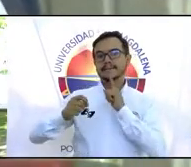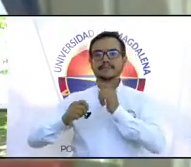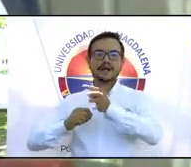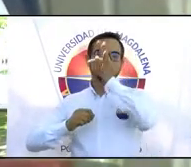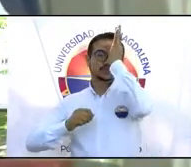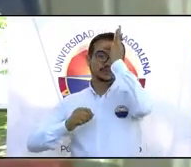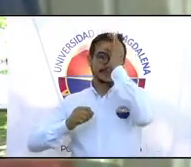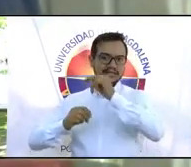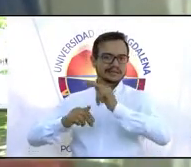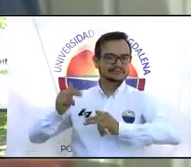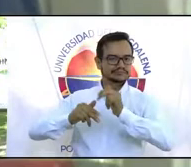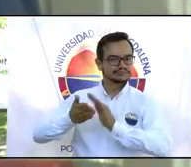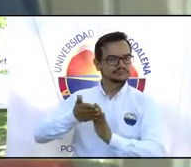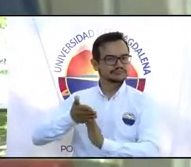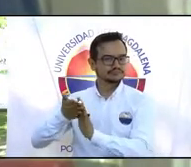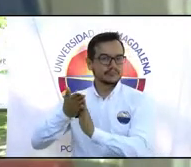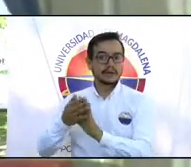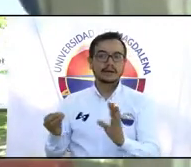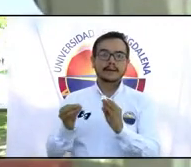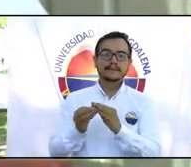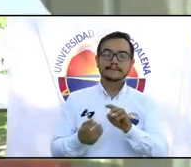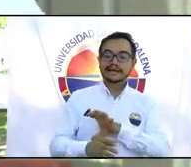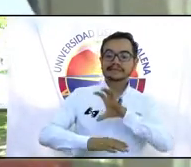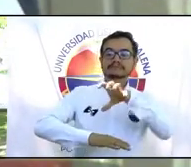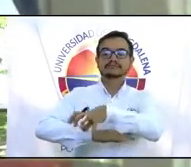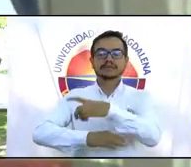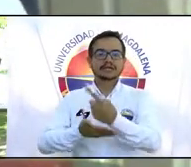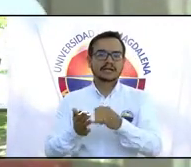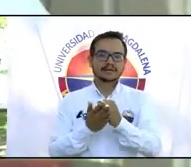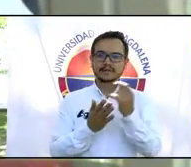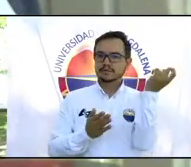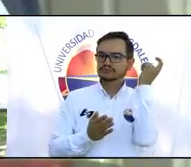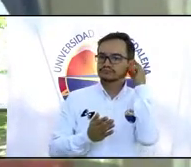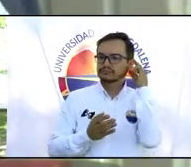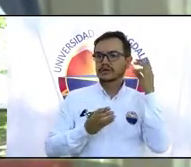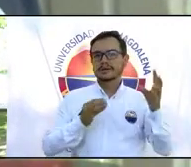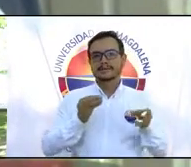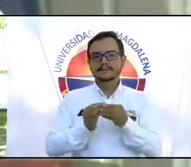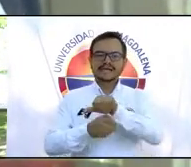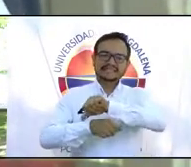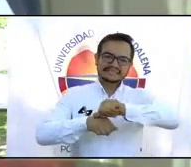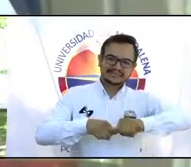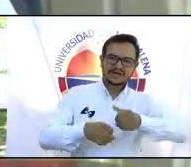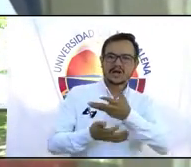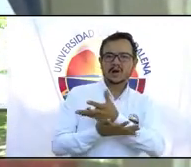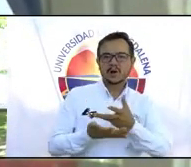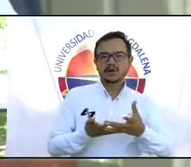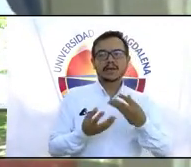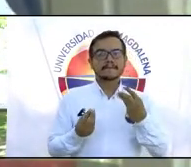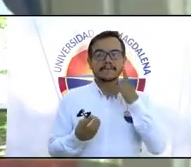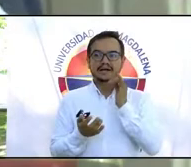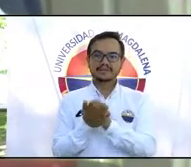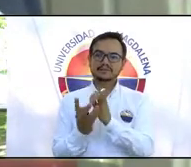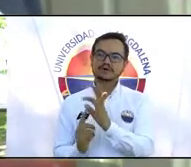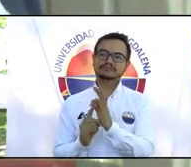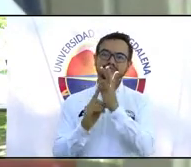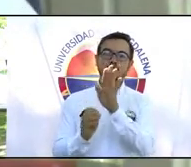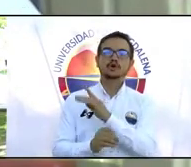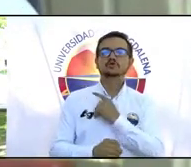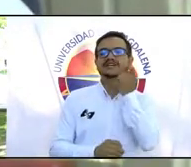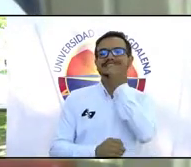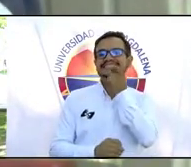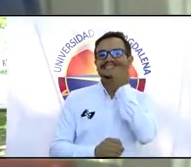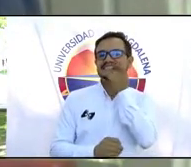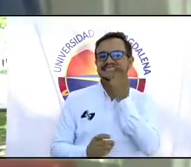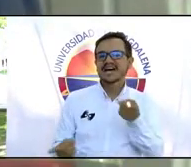va a estar el centro de implantología y de cirugía, para tener ya especialidades clínicas en el área de odontología en ese